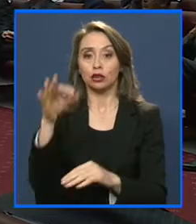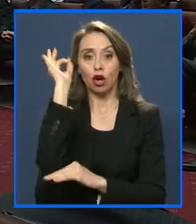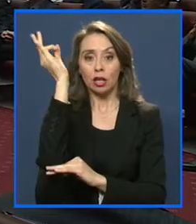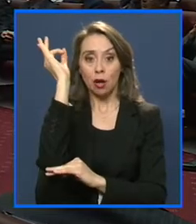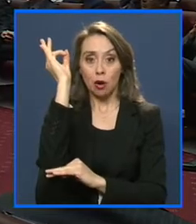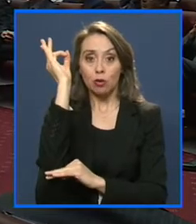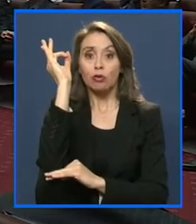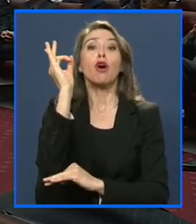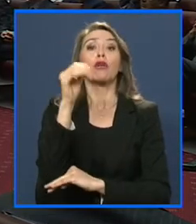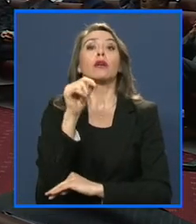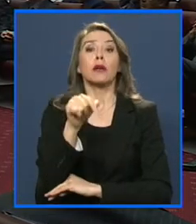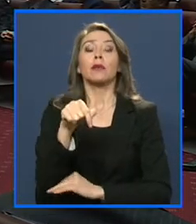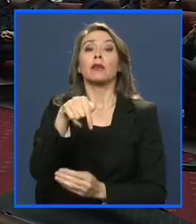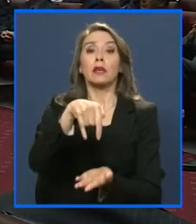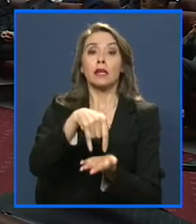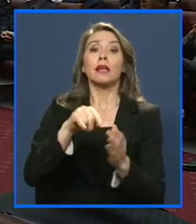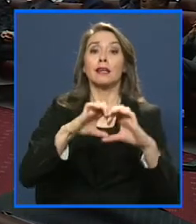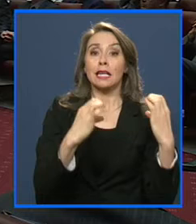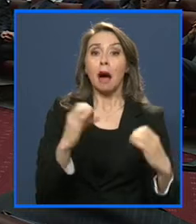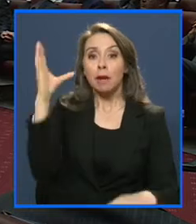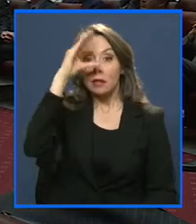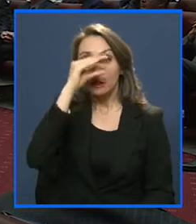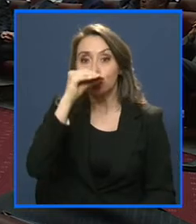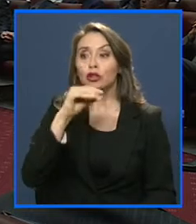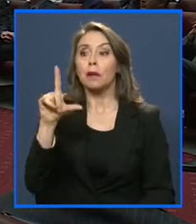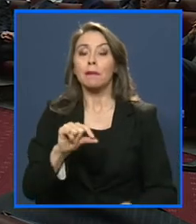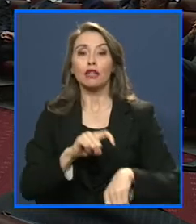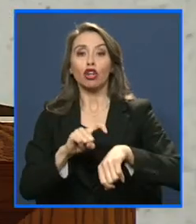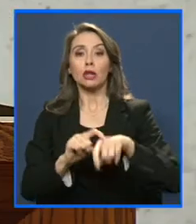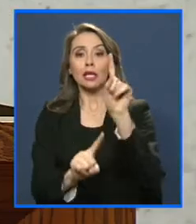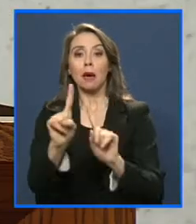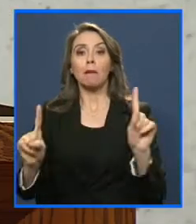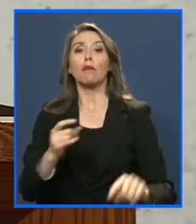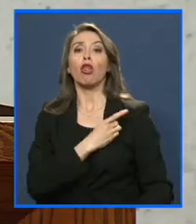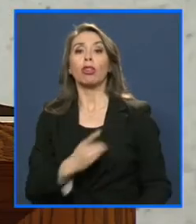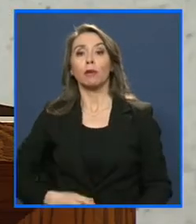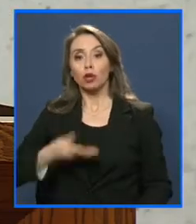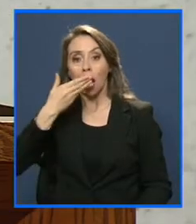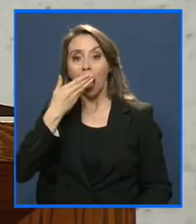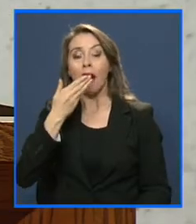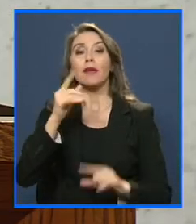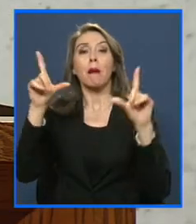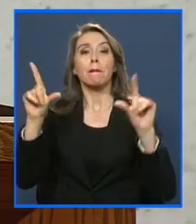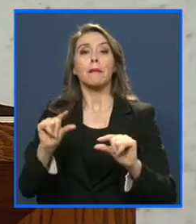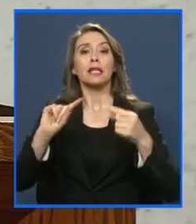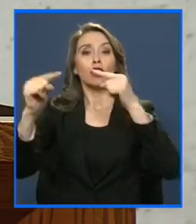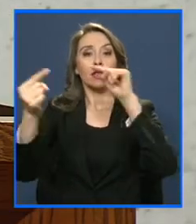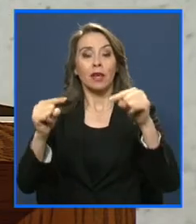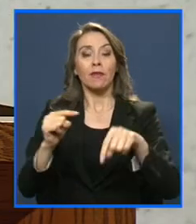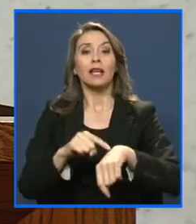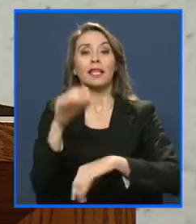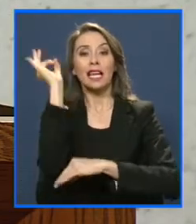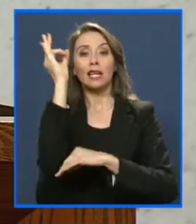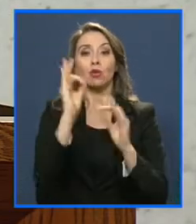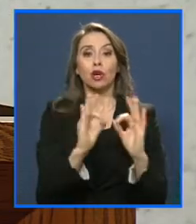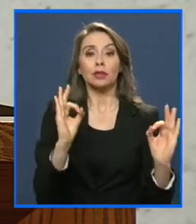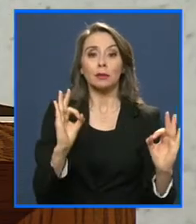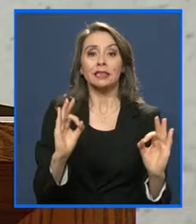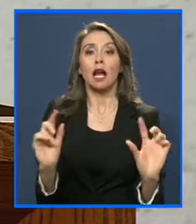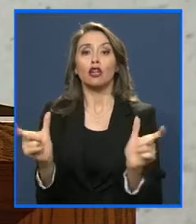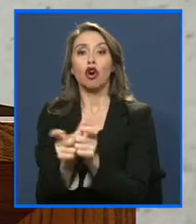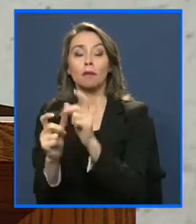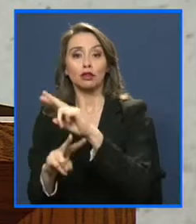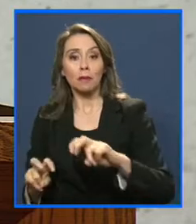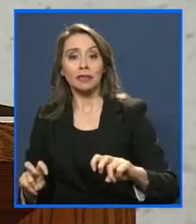nocturnas disminuimos los tiempos de intervenciones y algunos debates y resolvimos acotar las sesiones especiales de comisiones e